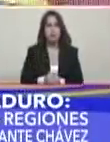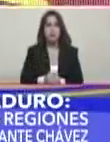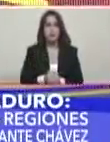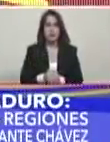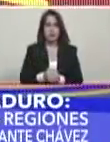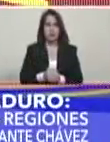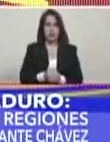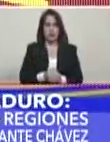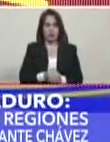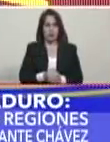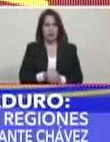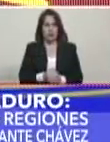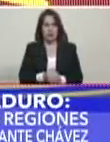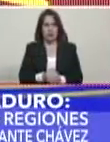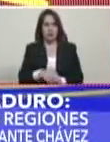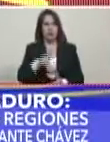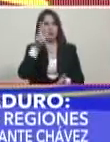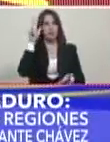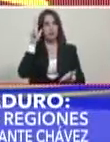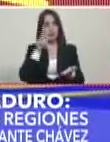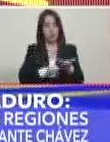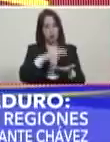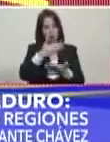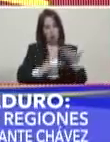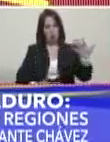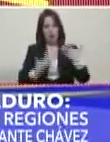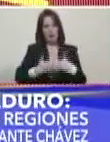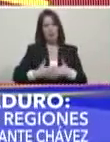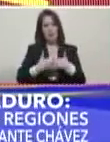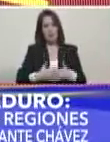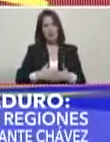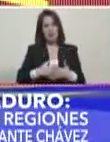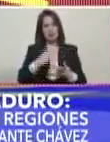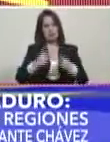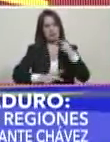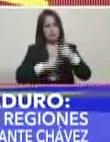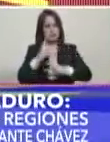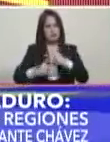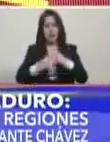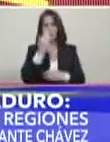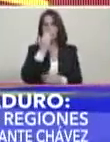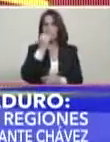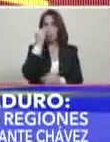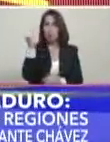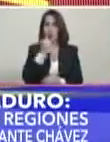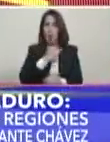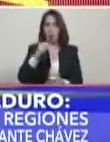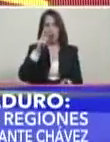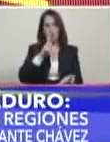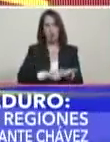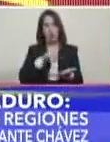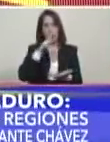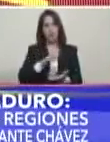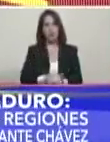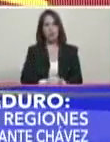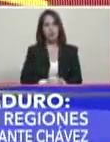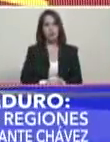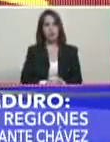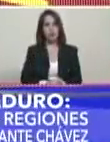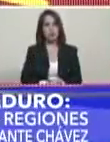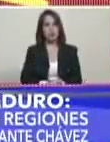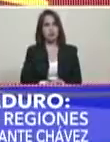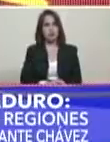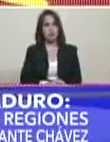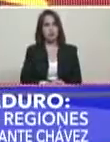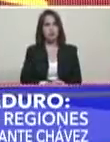Se somete la aprobación de la planta procesadora de cítricos Ezequiel Zamora. Aprobado.